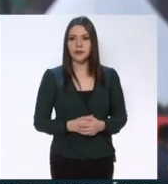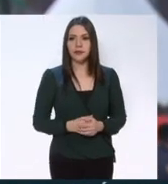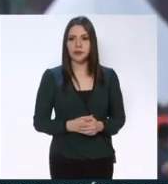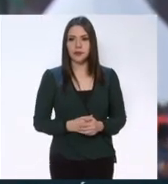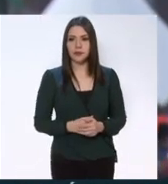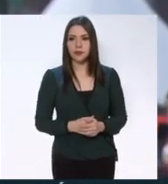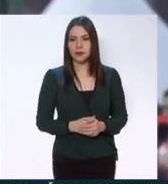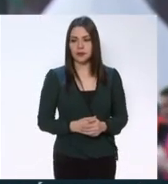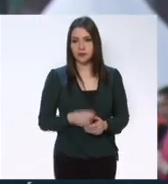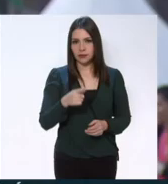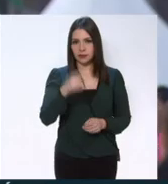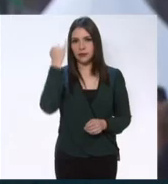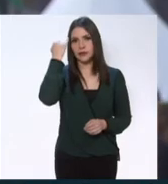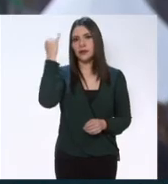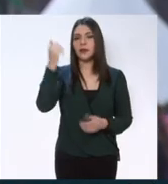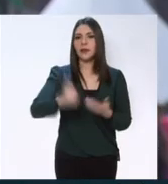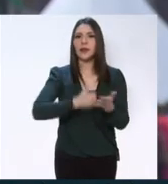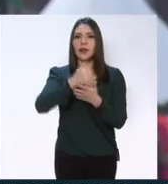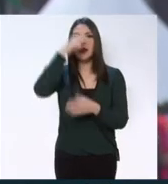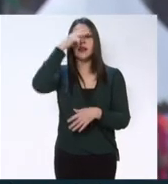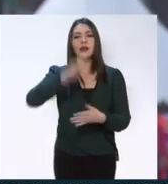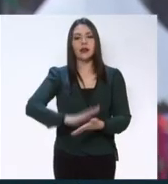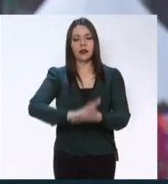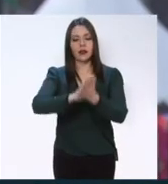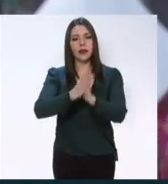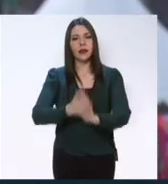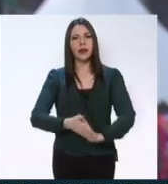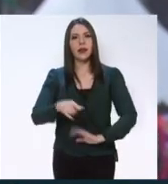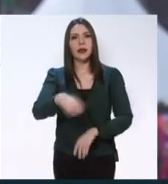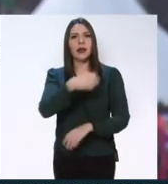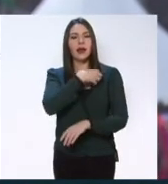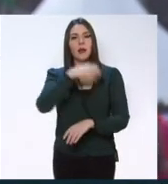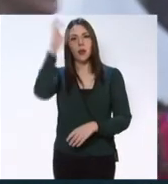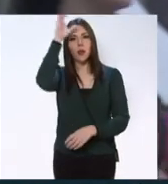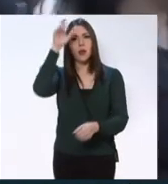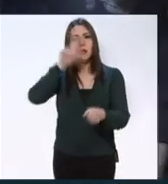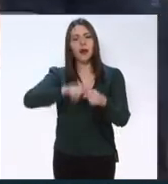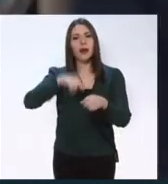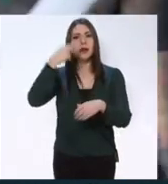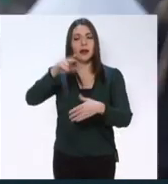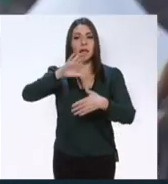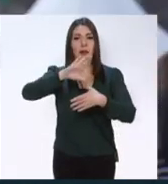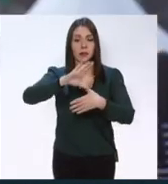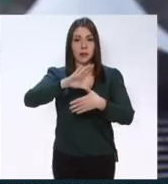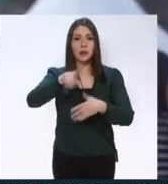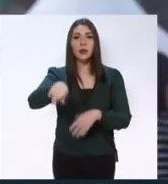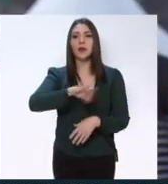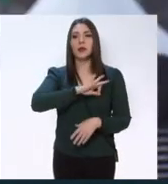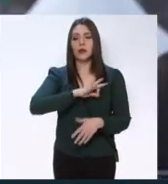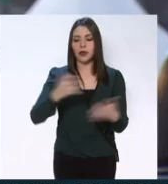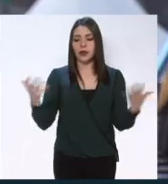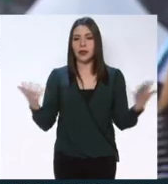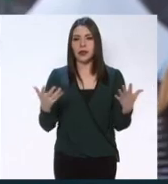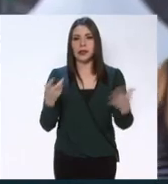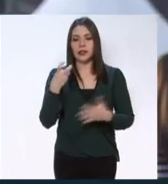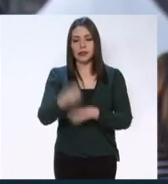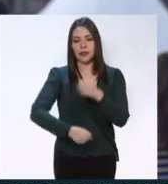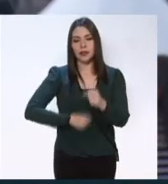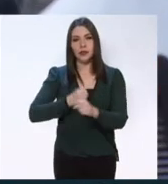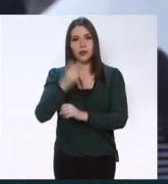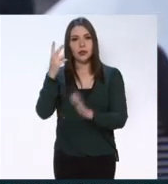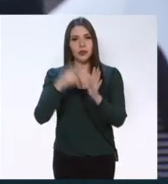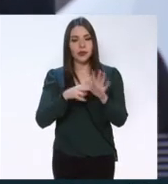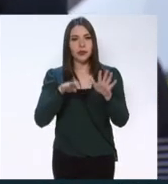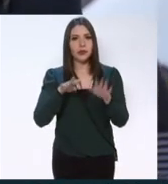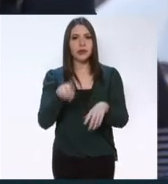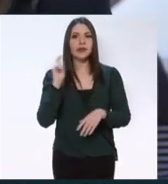¿Usted se imagina la Ciudad de México convertida en la capital cultural de América? Pues esto podría realizarse en este 2019